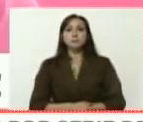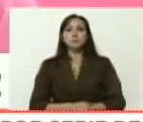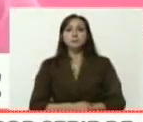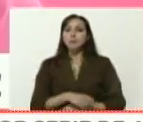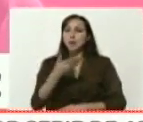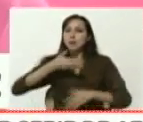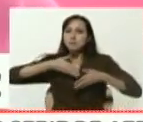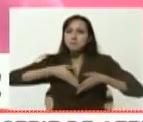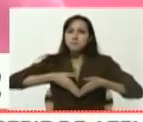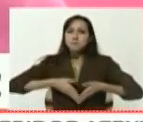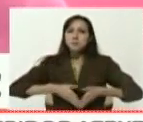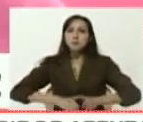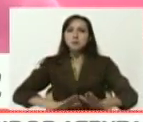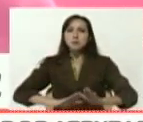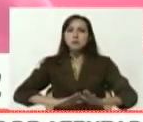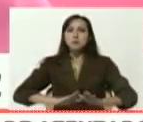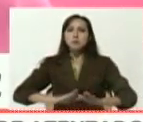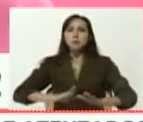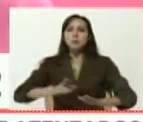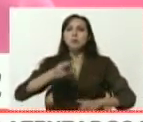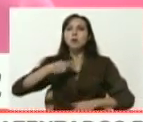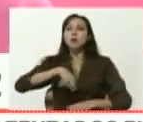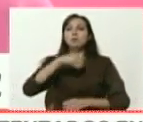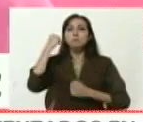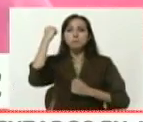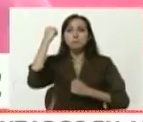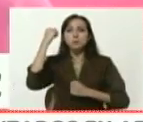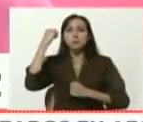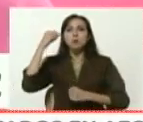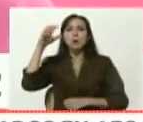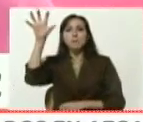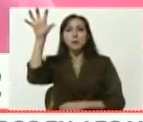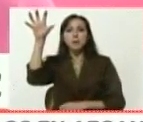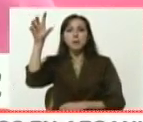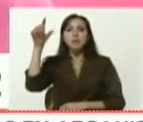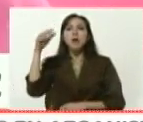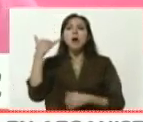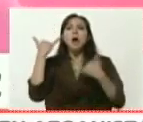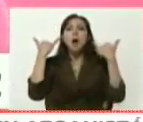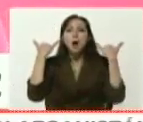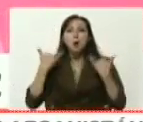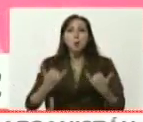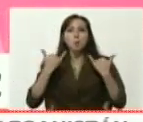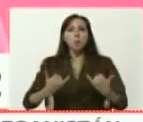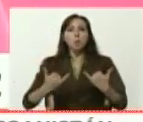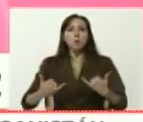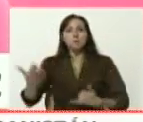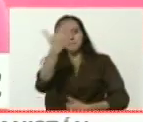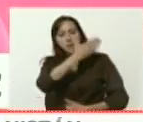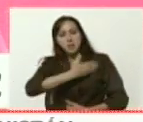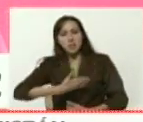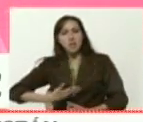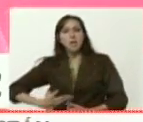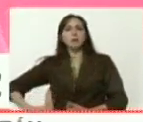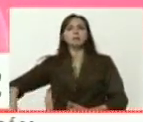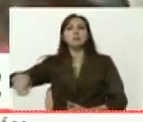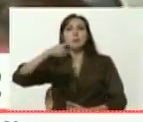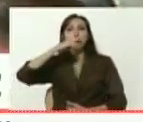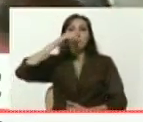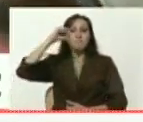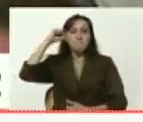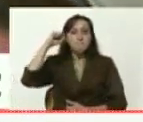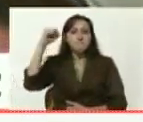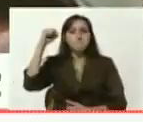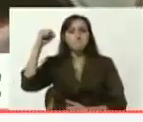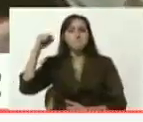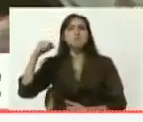nacido del seno de los trabajadores de nuestra patria, sea hoy el presidente de esta República Bolivariana de Venezuela. ¿Es que